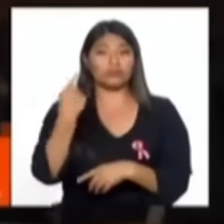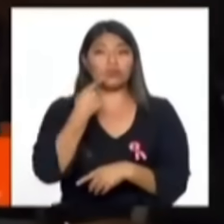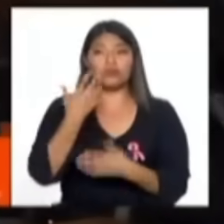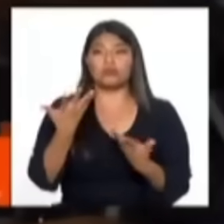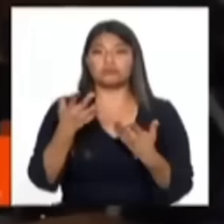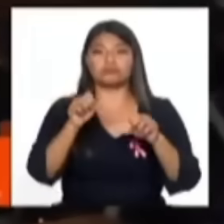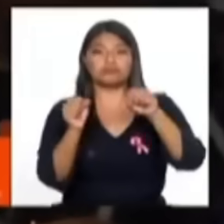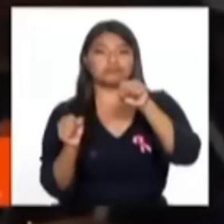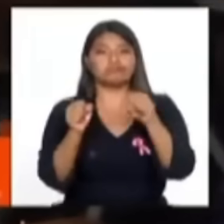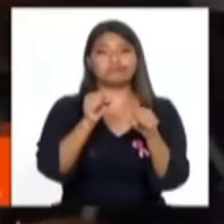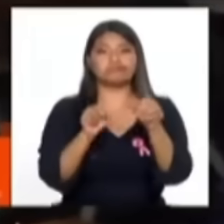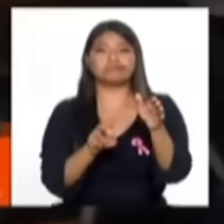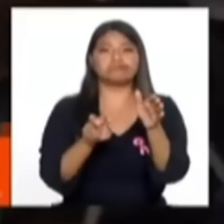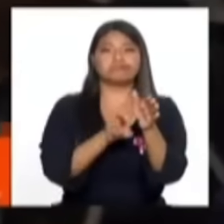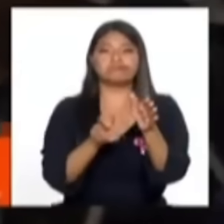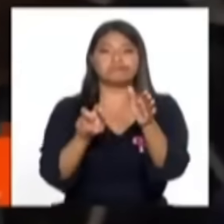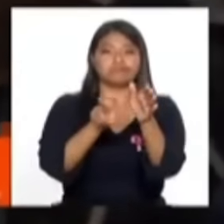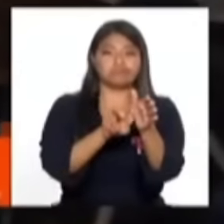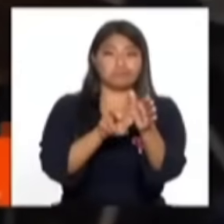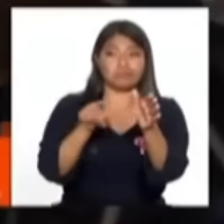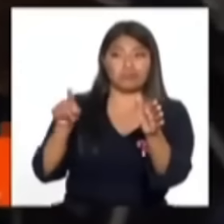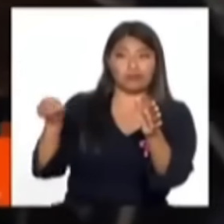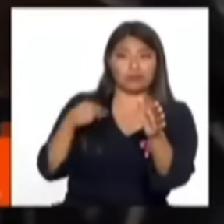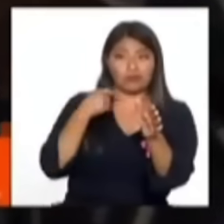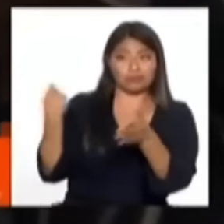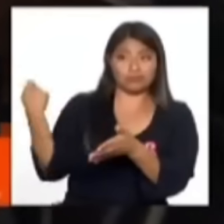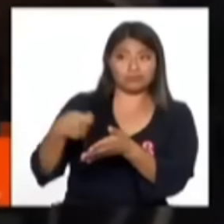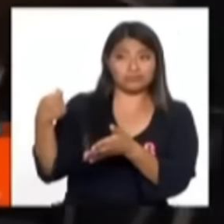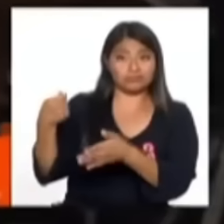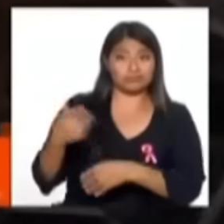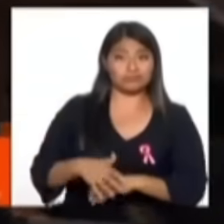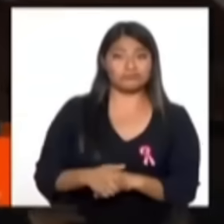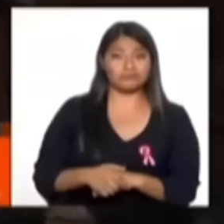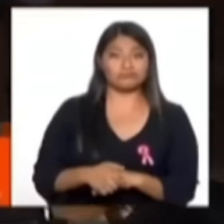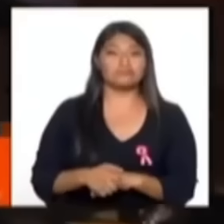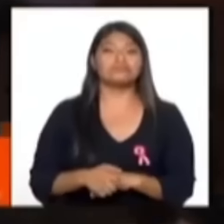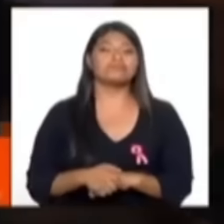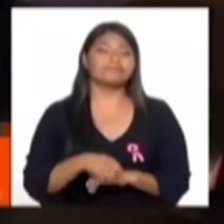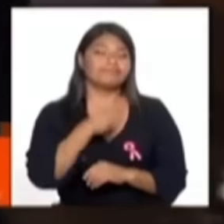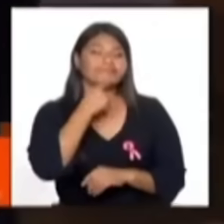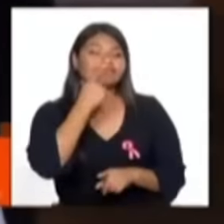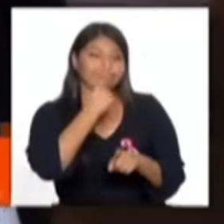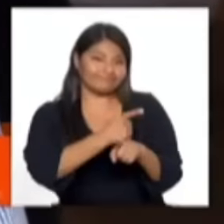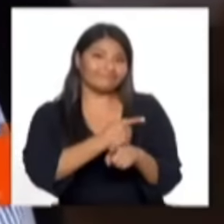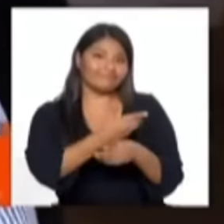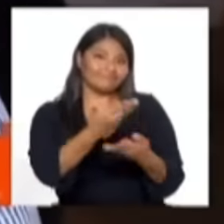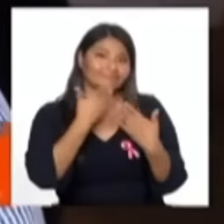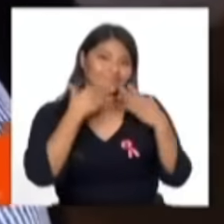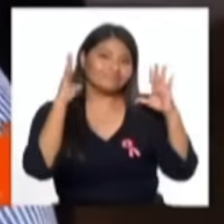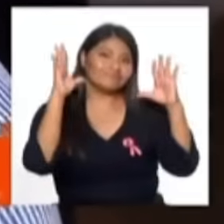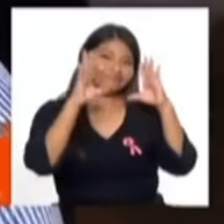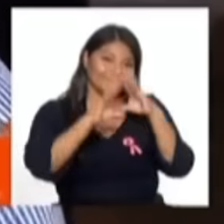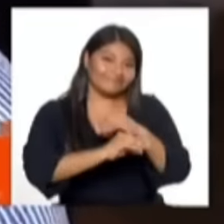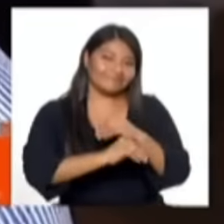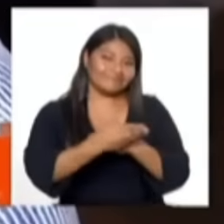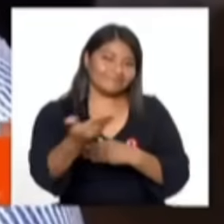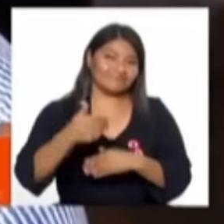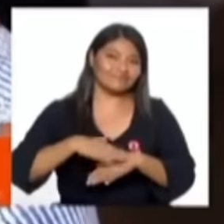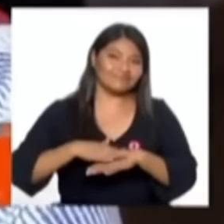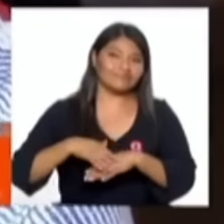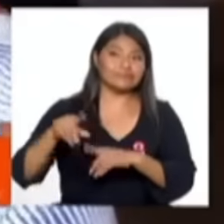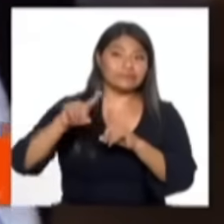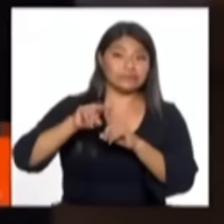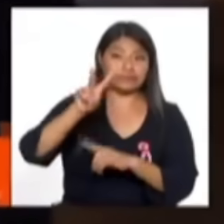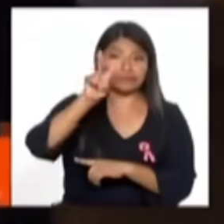pasajeros, personas que van a comprar también, ahora están pagando un poco más. Claro, efectivamente, señorita. Bueno, buenas noches y agradecer a TV Perú por esta